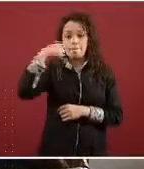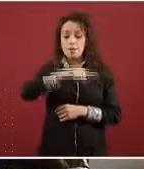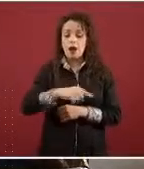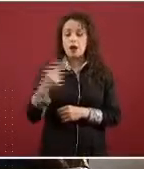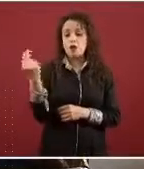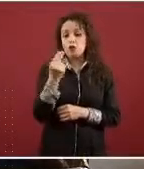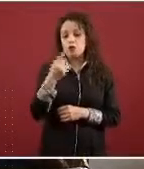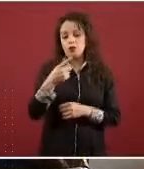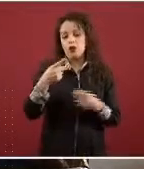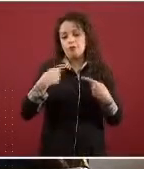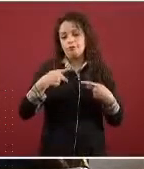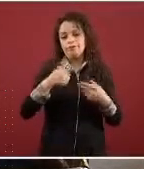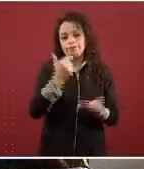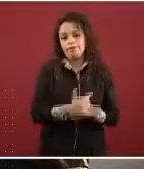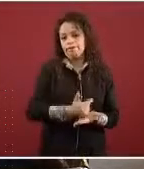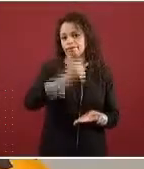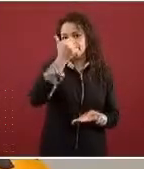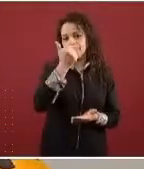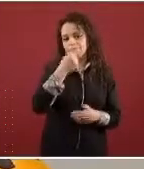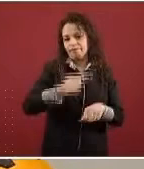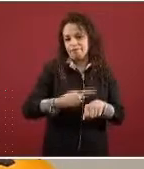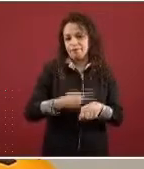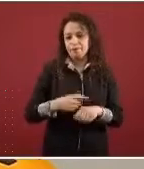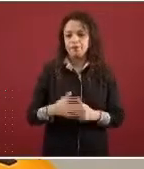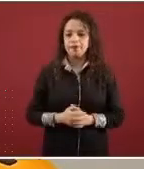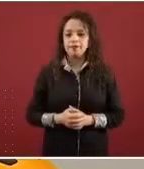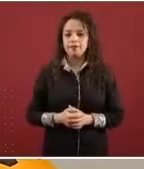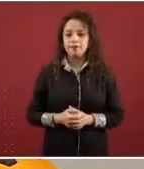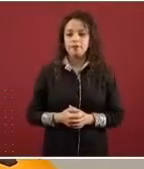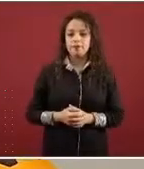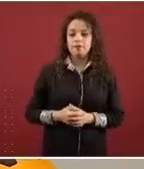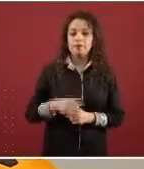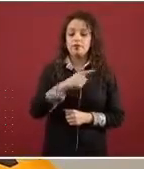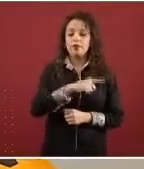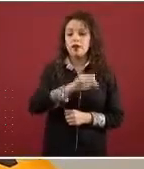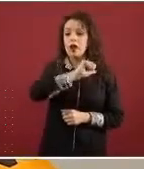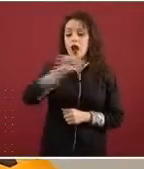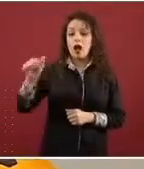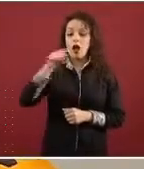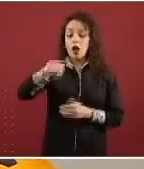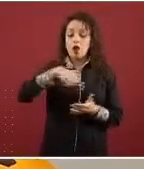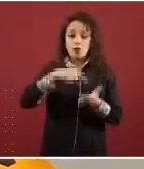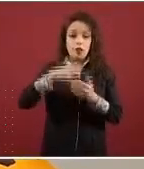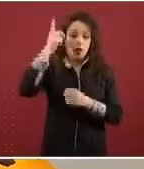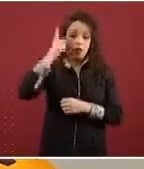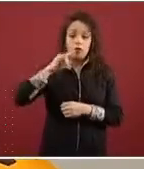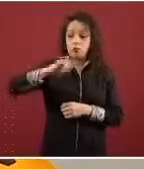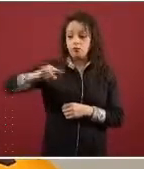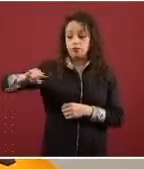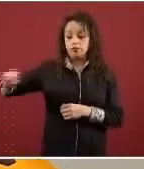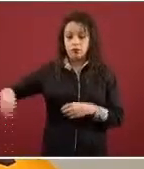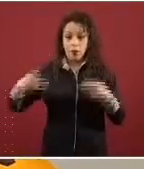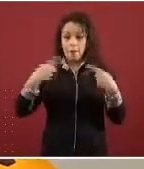Y adicional tenemos 51 unidades operativas que los dormitorios del personal que